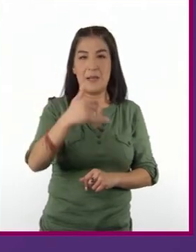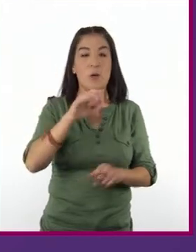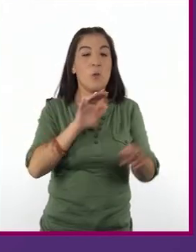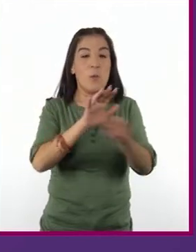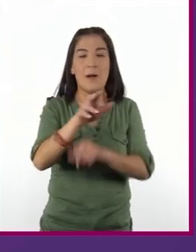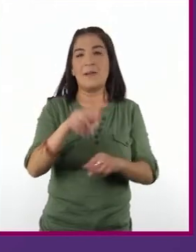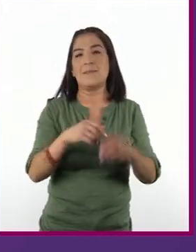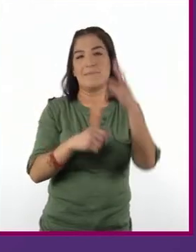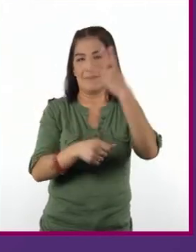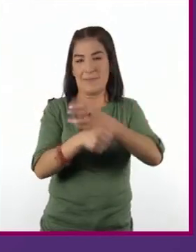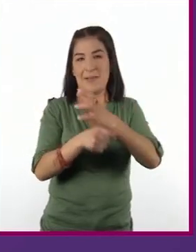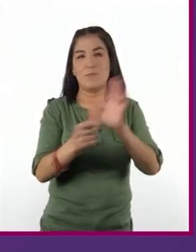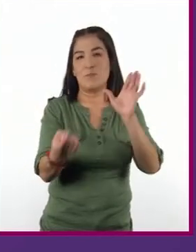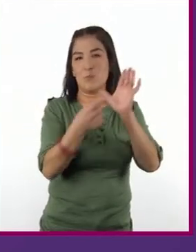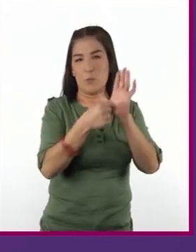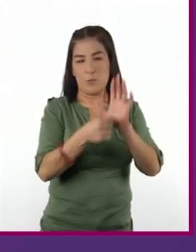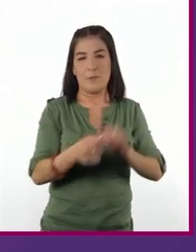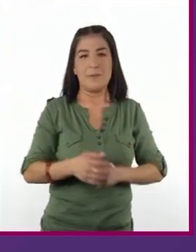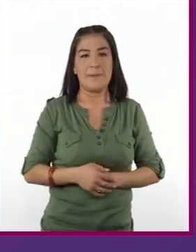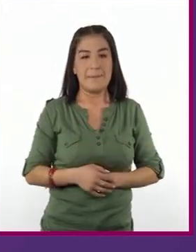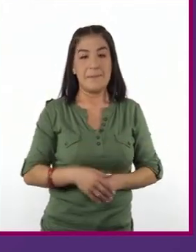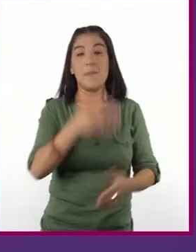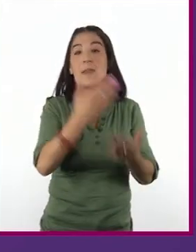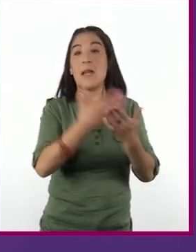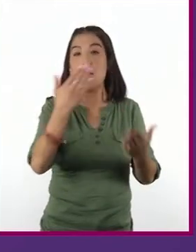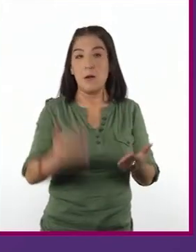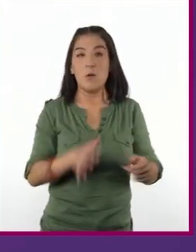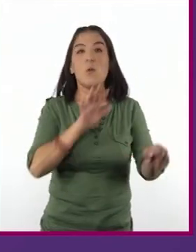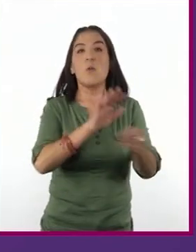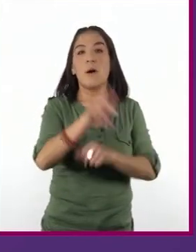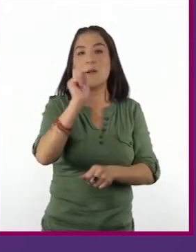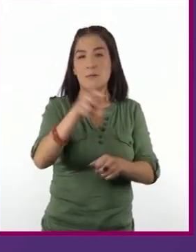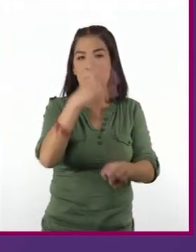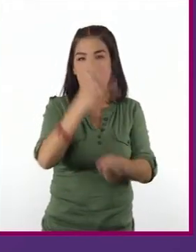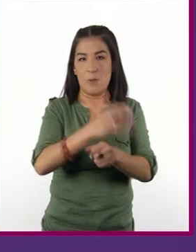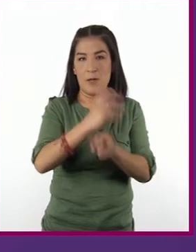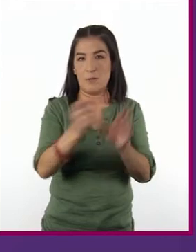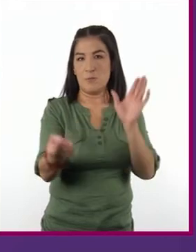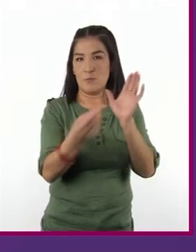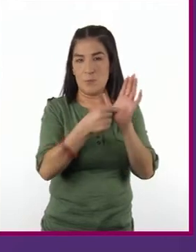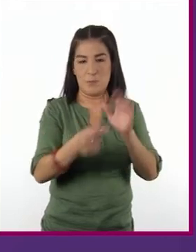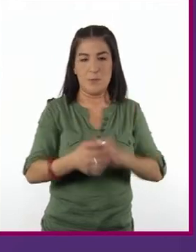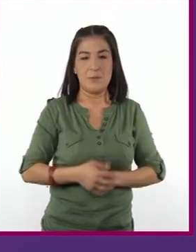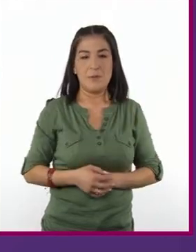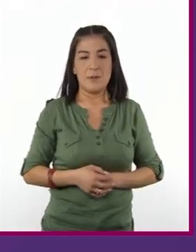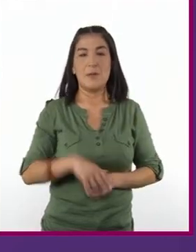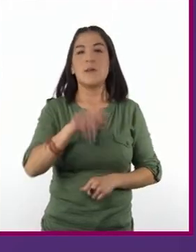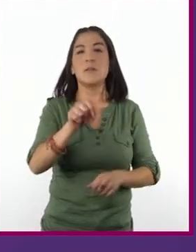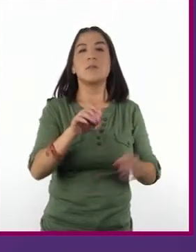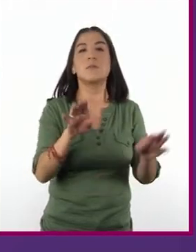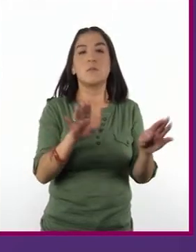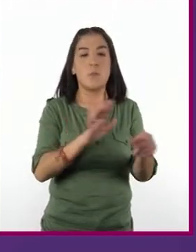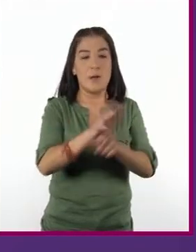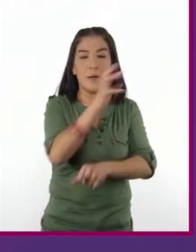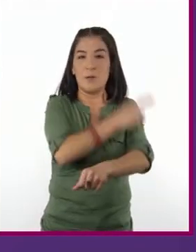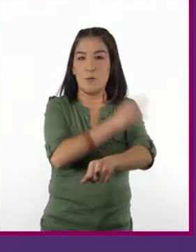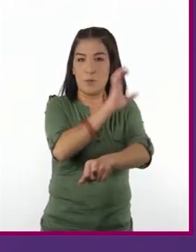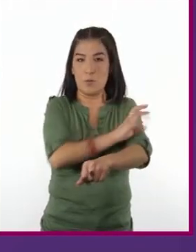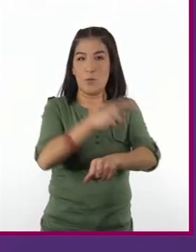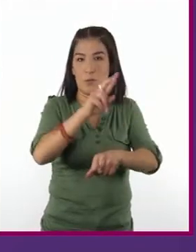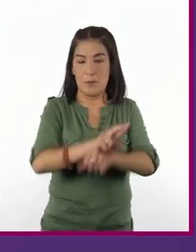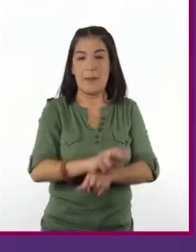tercer punto de la gráfica. Ahora vamos a localizar el cuarto punto de la gráfica con las coordenadas menos